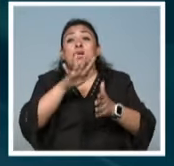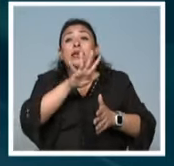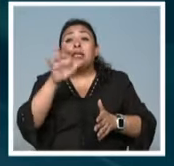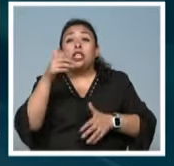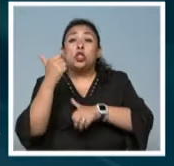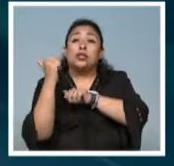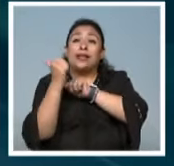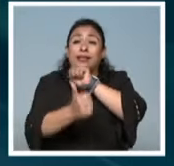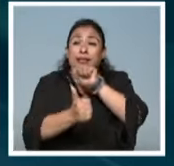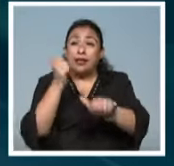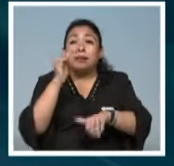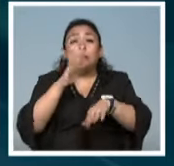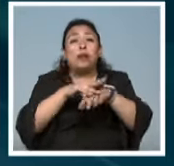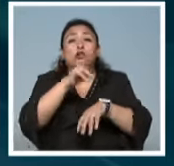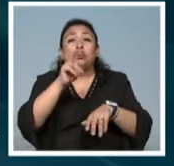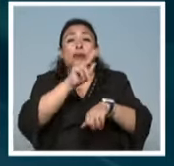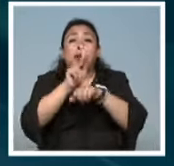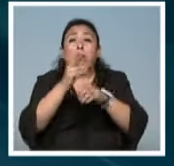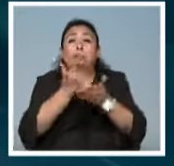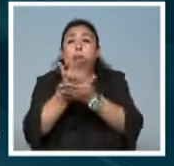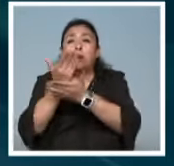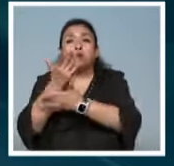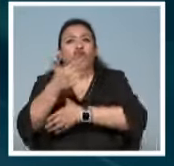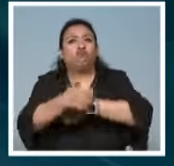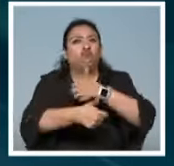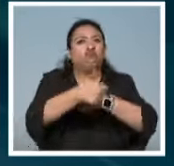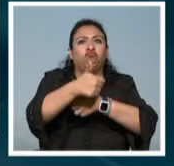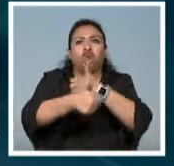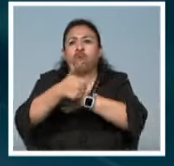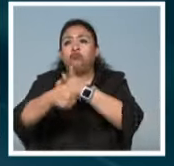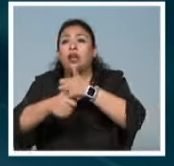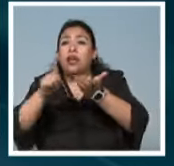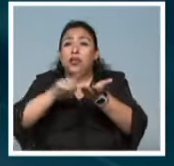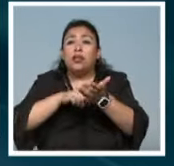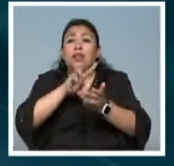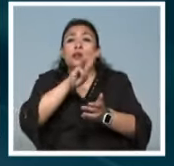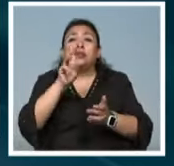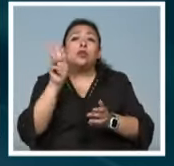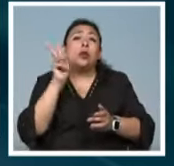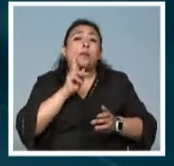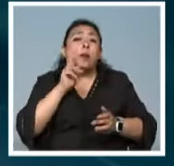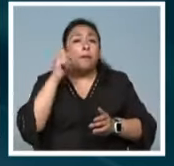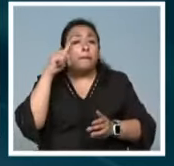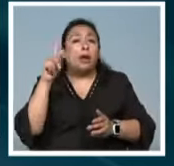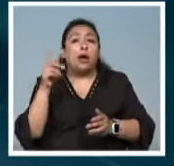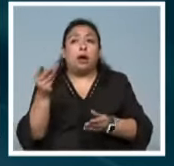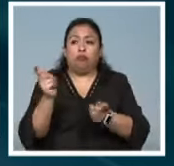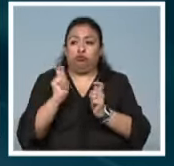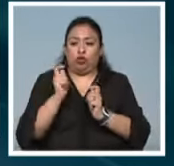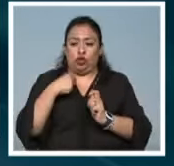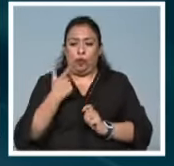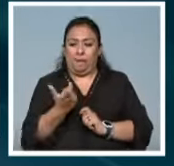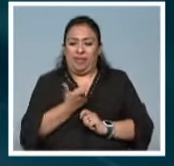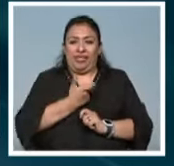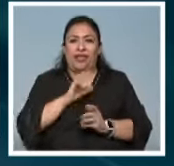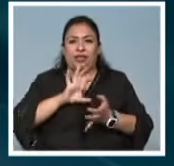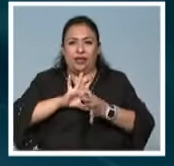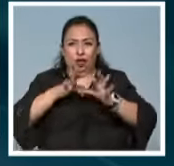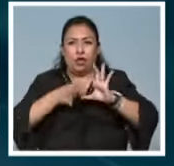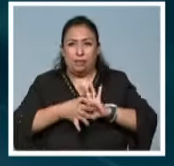atletas de más de 200 nacionalidades van a competir en 300 pruebas para obtener una medalla olímpica.